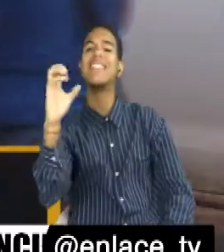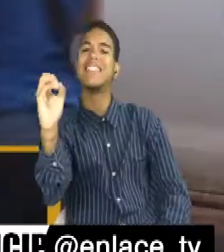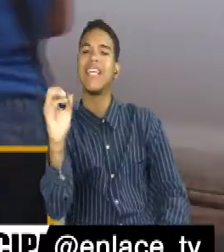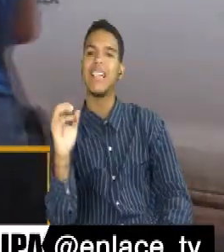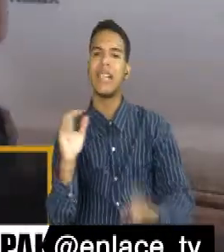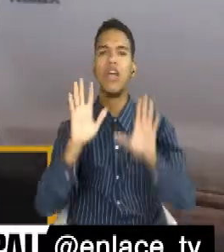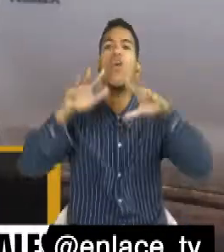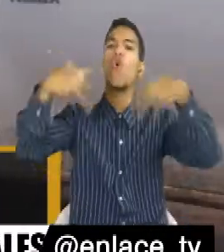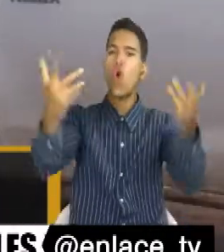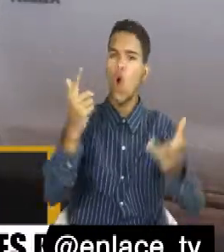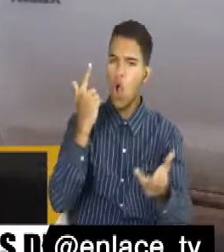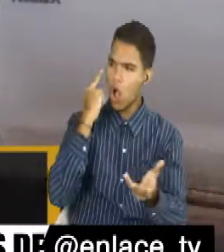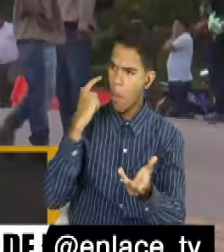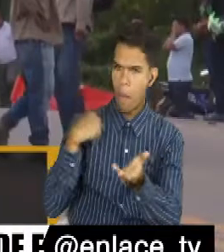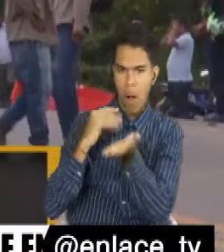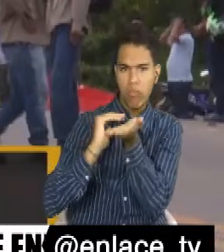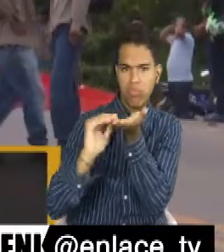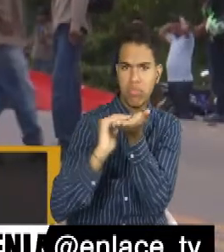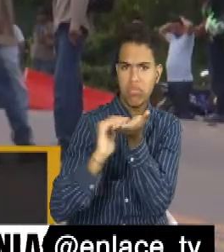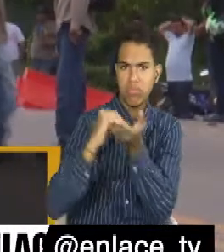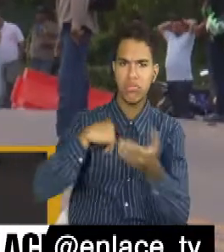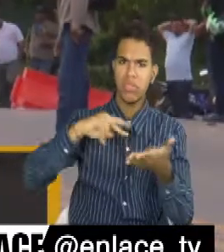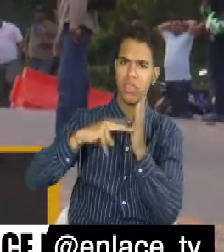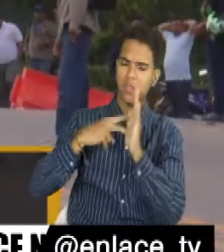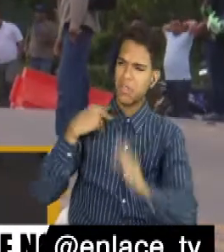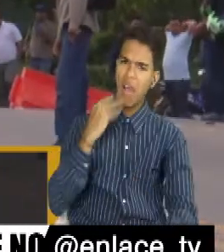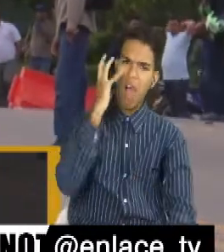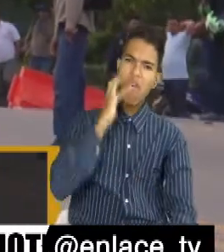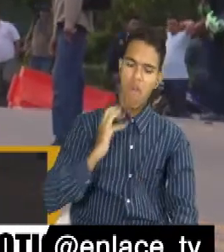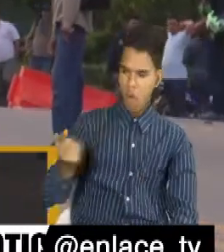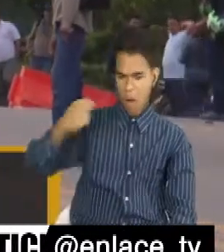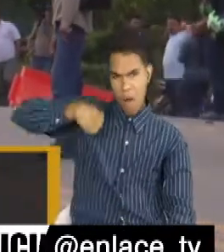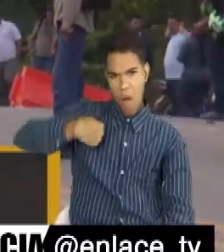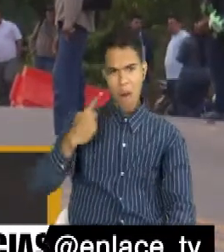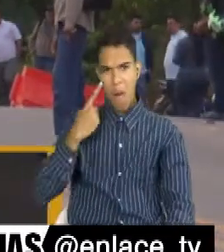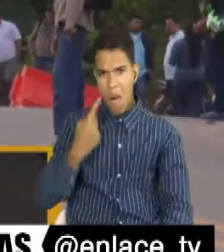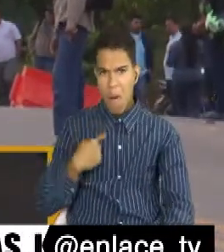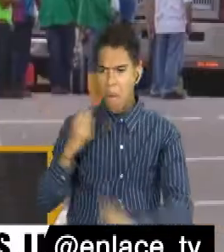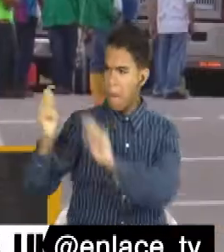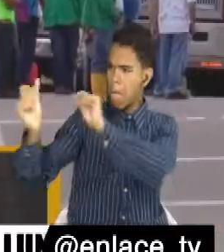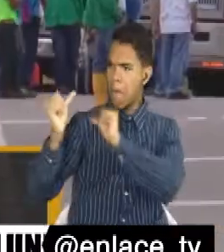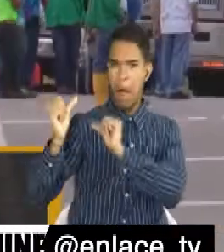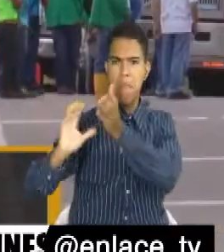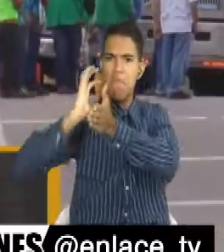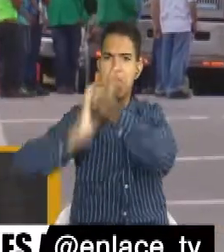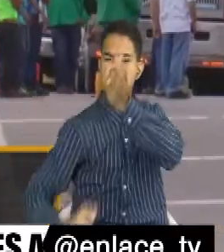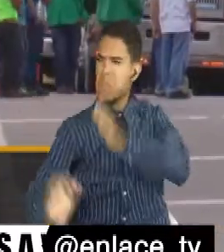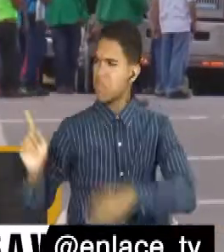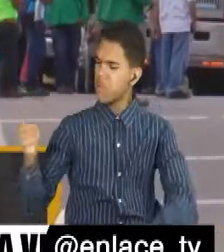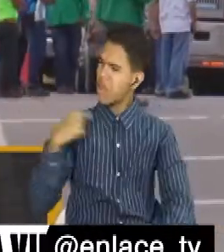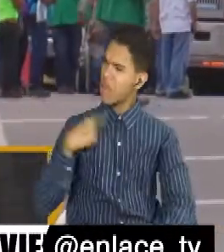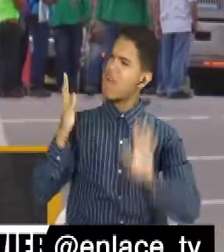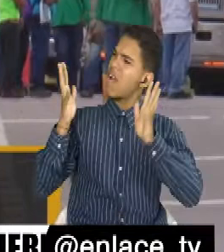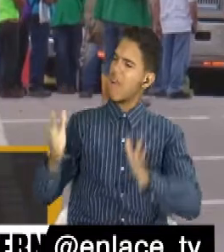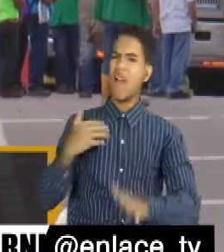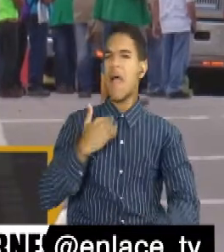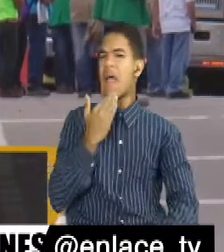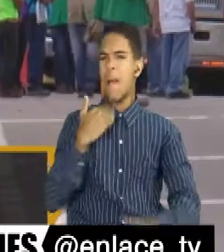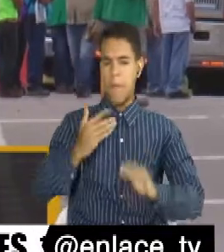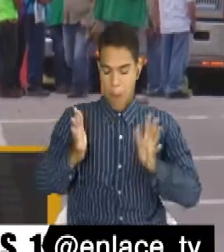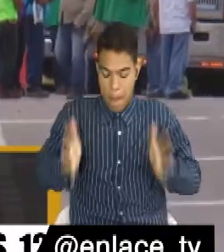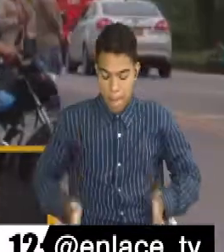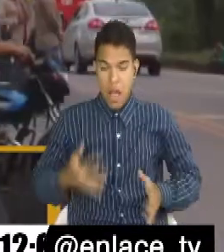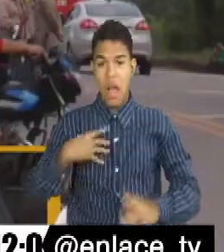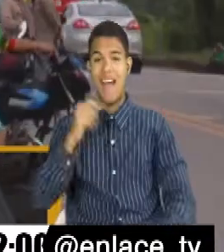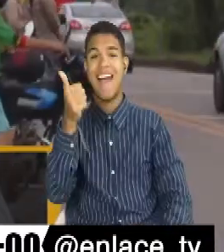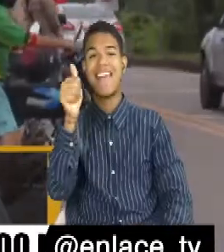Con robarnos a los comerciantes de Barranca, con quitarnos, si un pantalón vale 10 pesos,